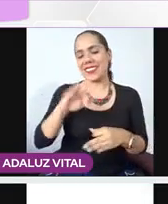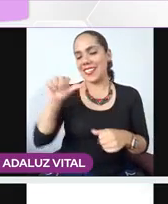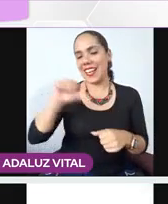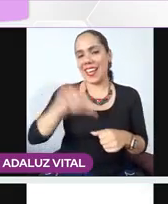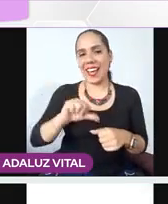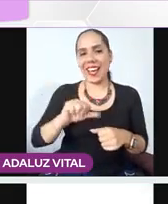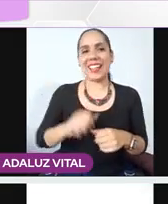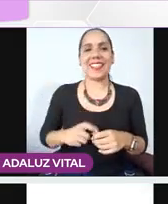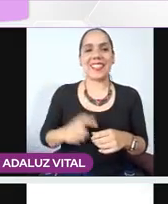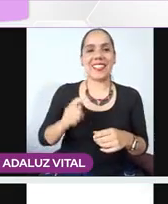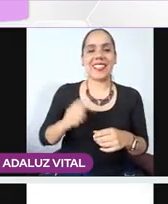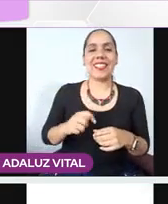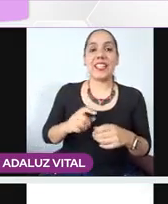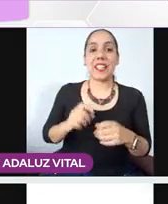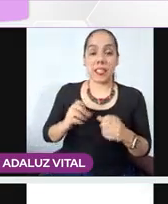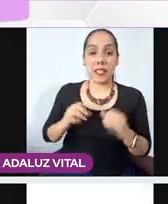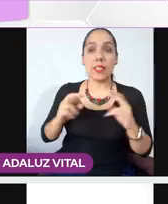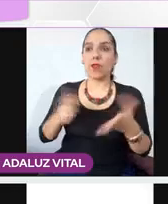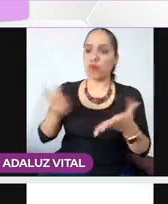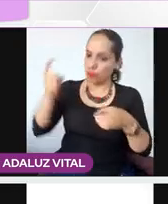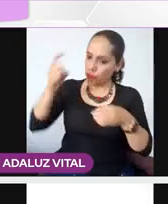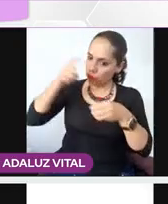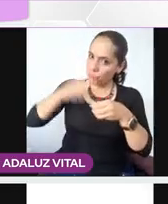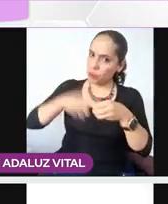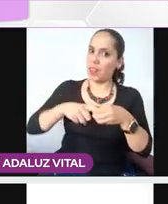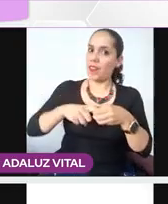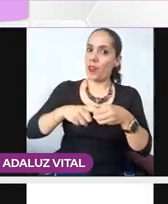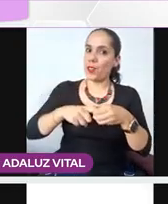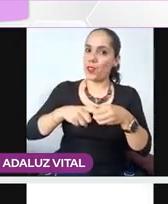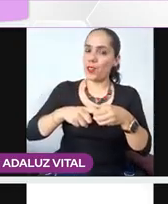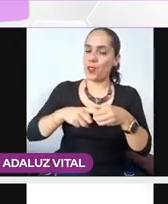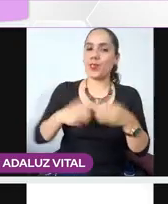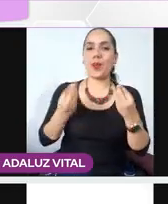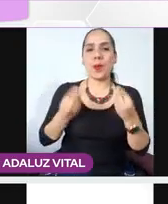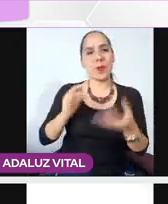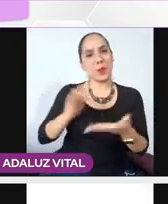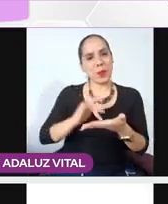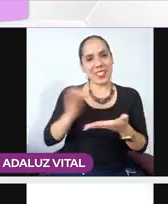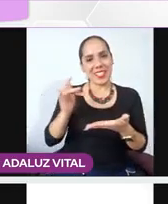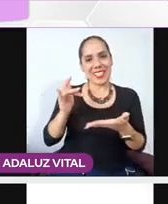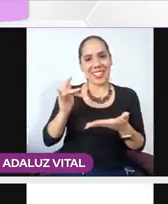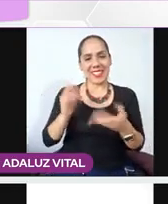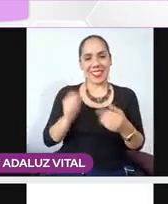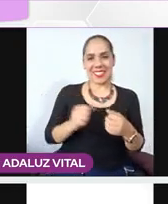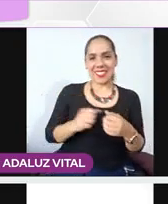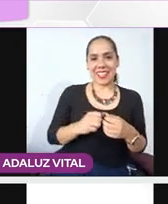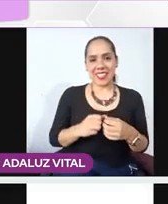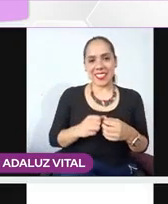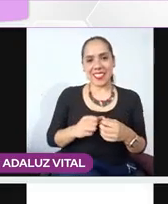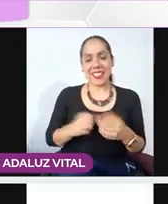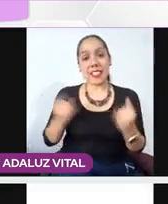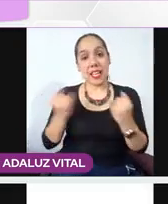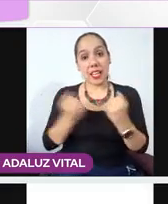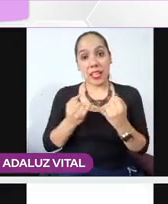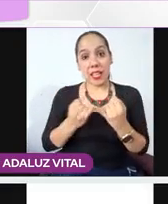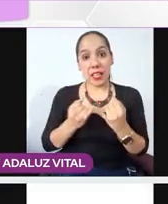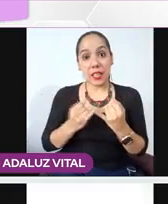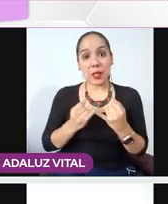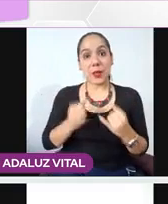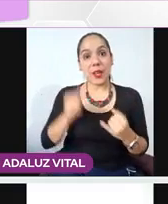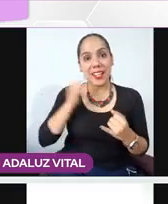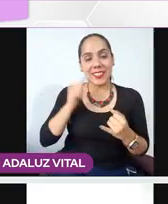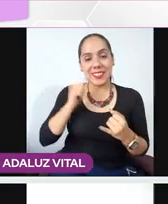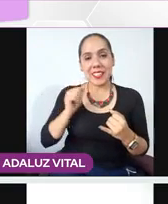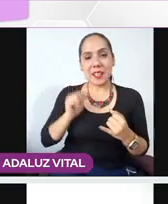con enfoque de inclusión. Muchísimas gracias. También, como siempre y con todo cariño, a la licenciada Estela